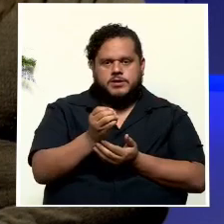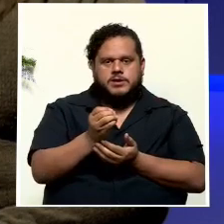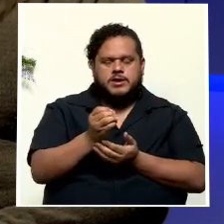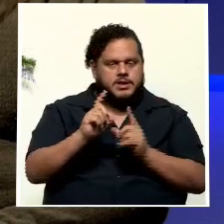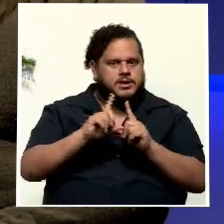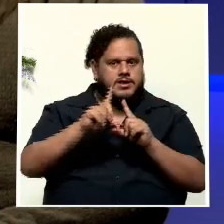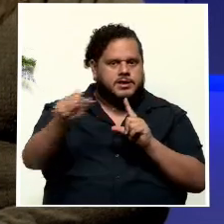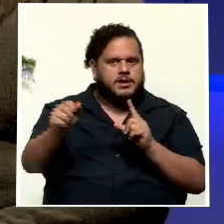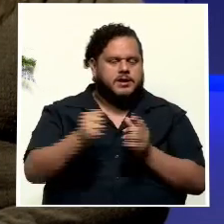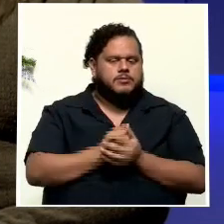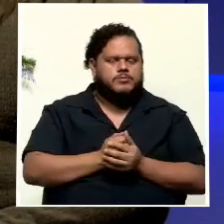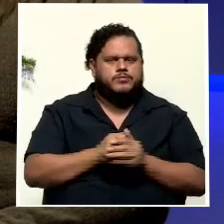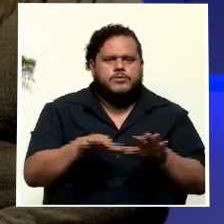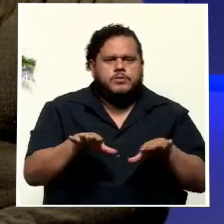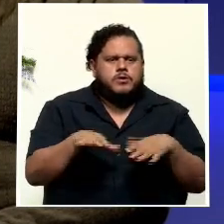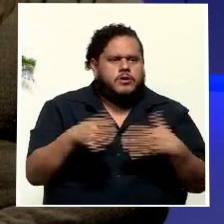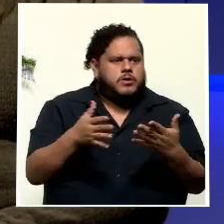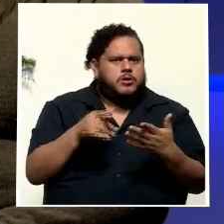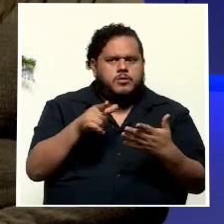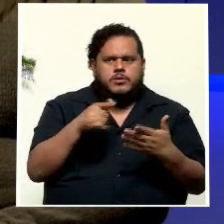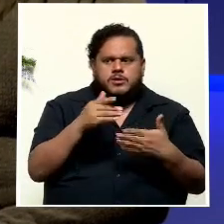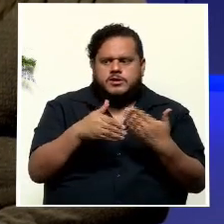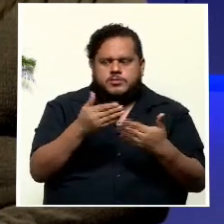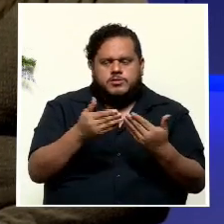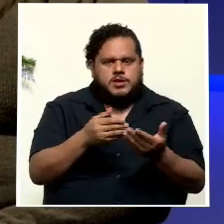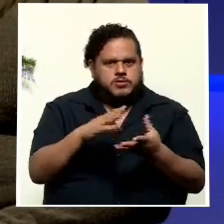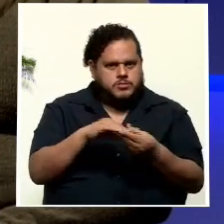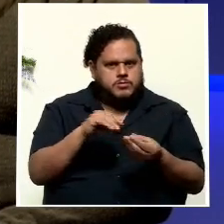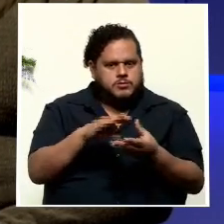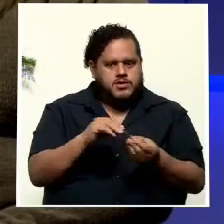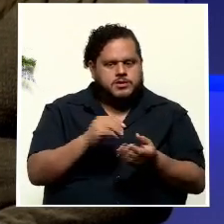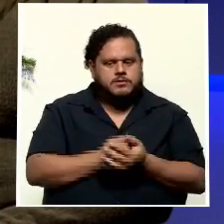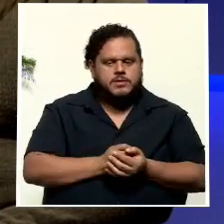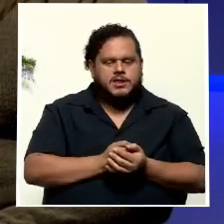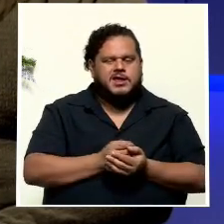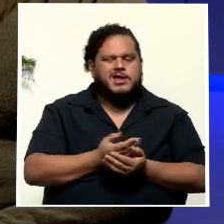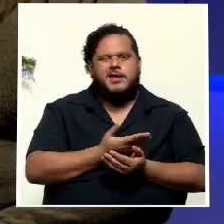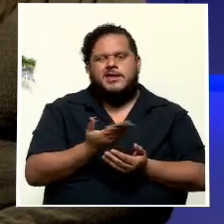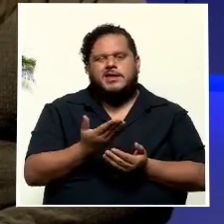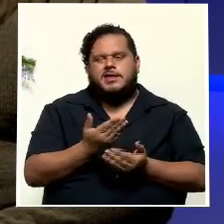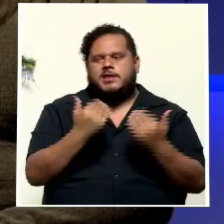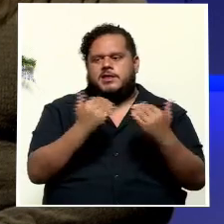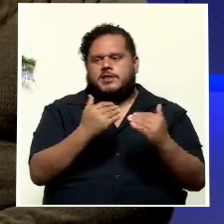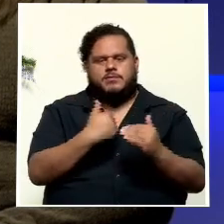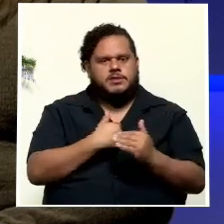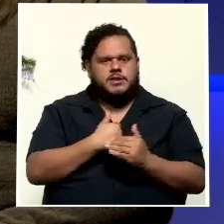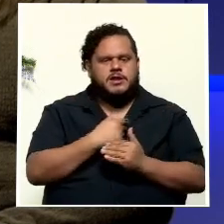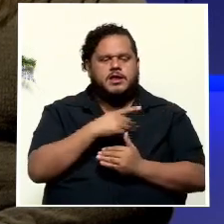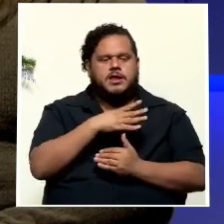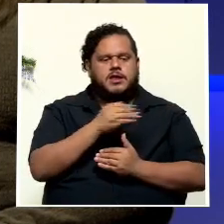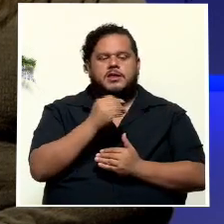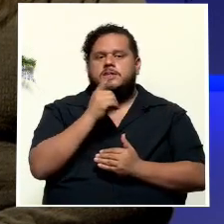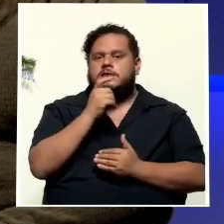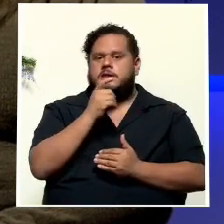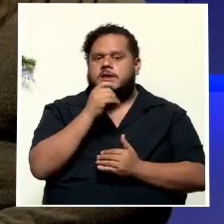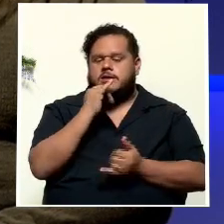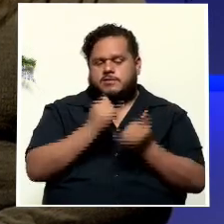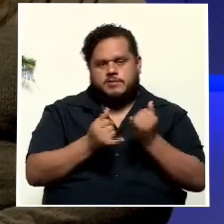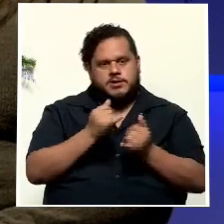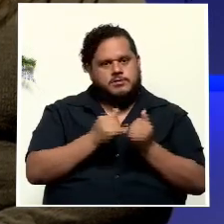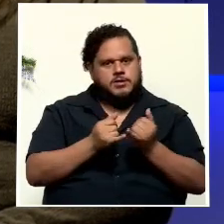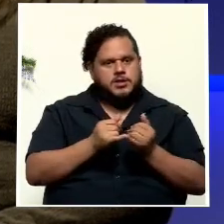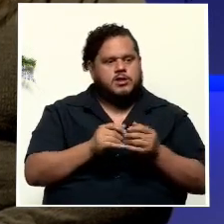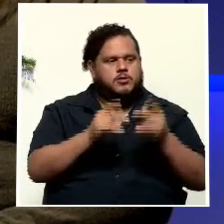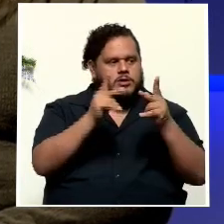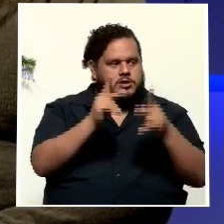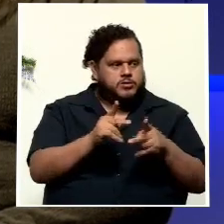largo. ¿Cómo es ese proceso? Cuénteme qué etapas tiene y quiénes finalmente son las